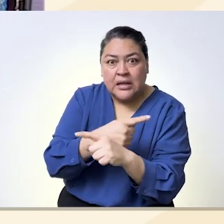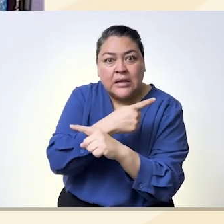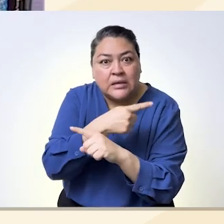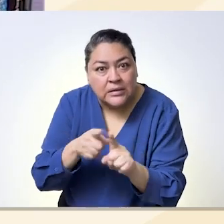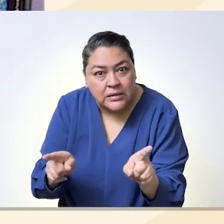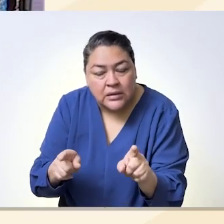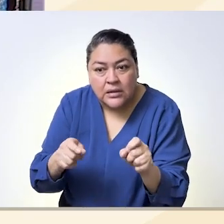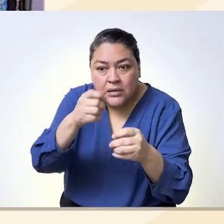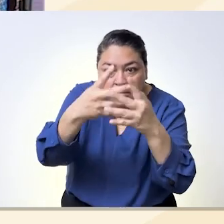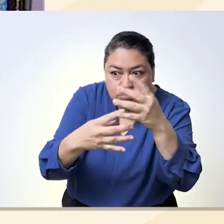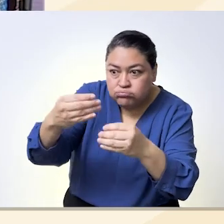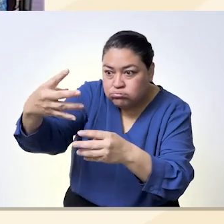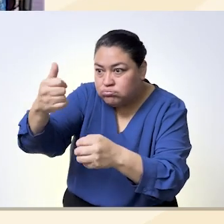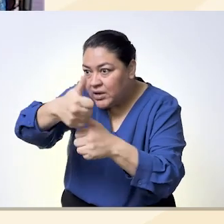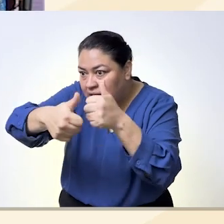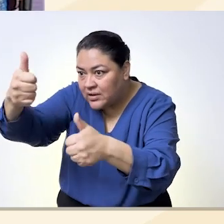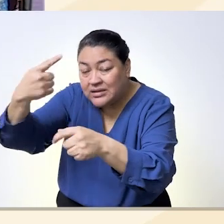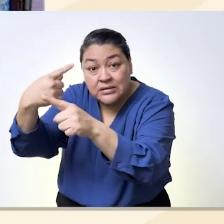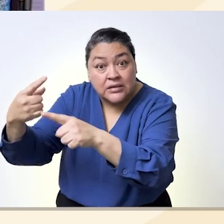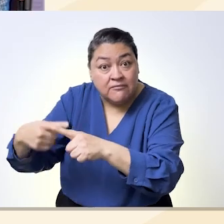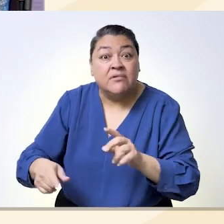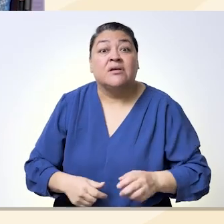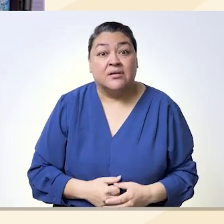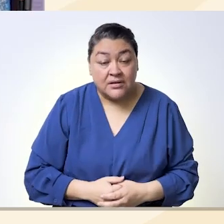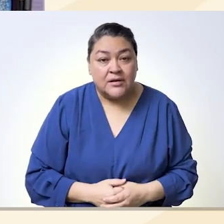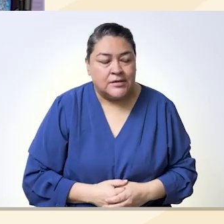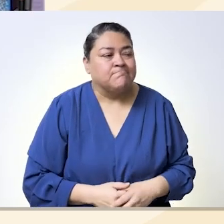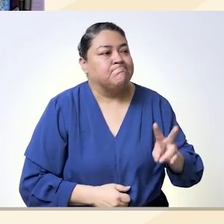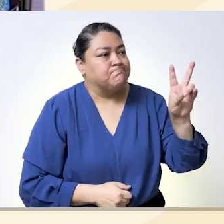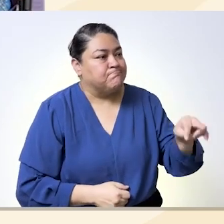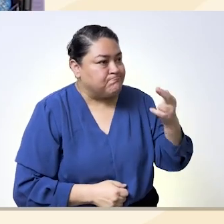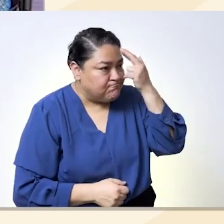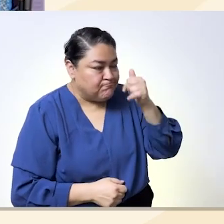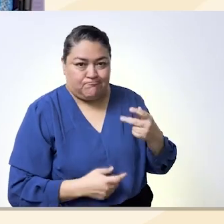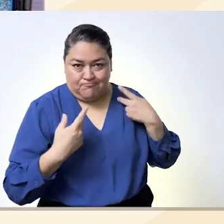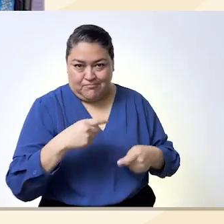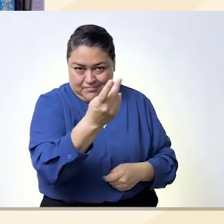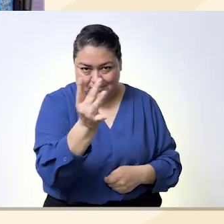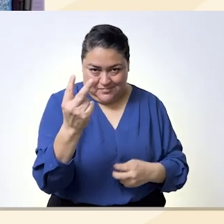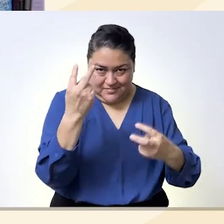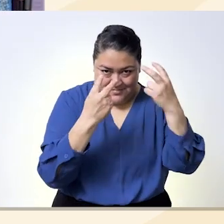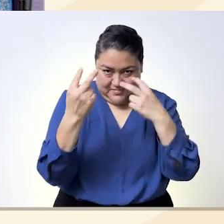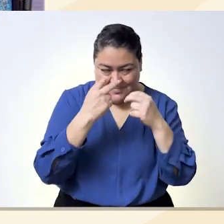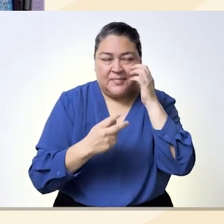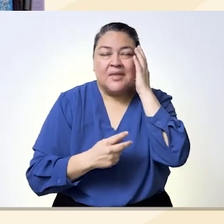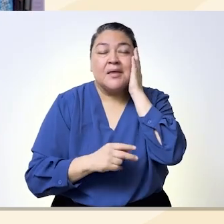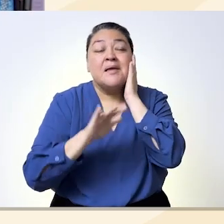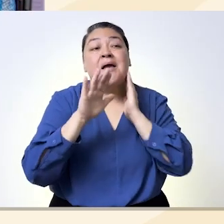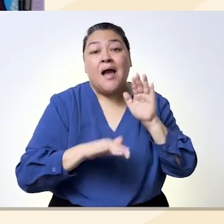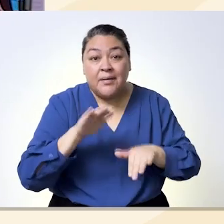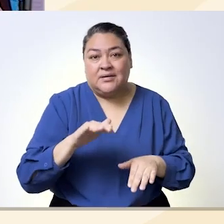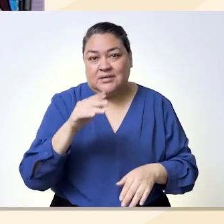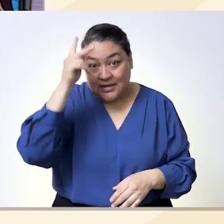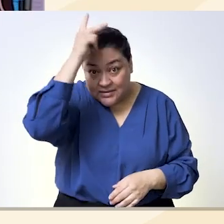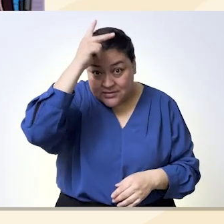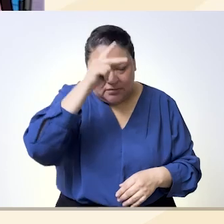somos una etiqueta, somos más allá de una etiqueta. Y es importantísimo eso, porque también muchas de las personas que nos están observando,